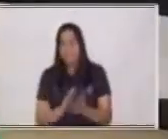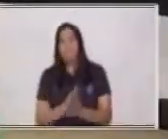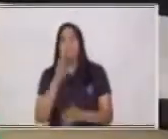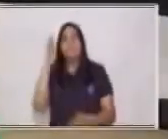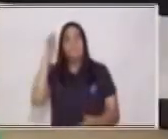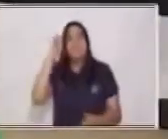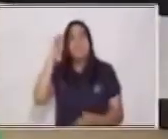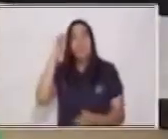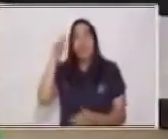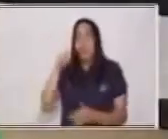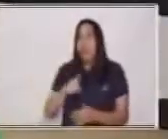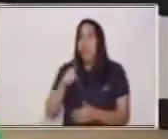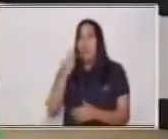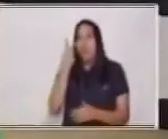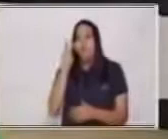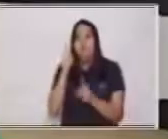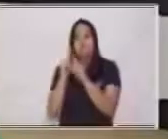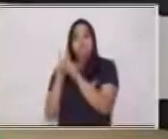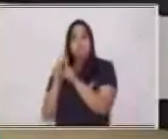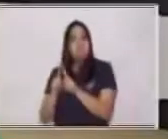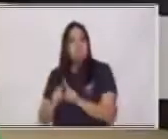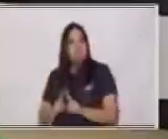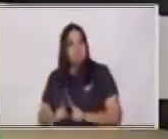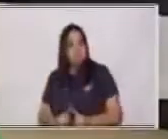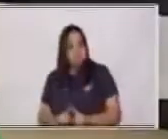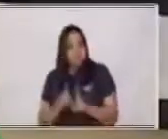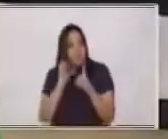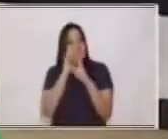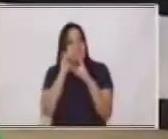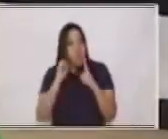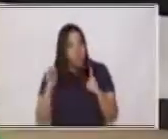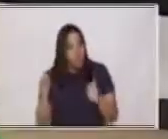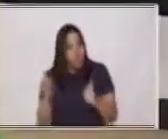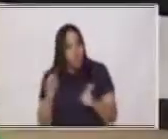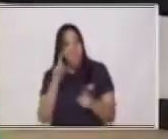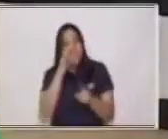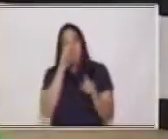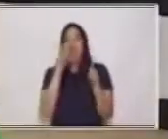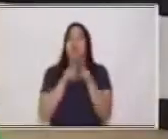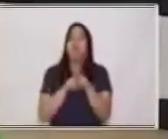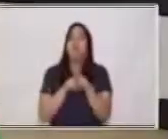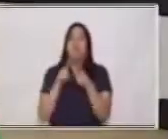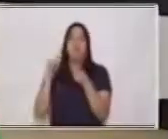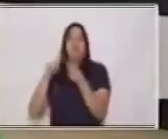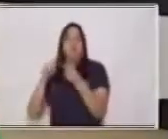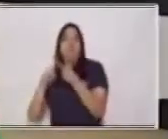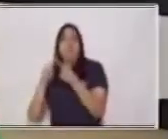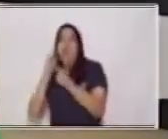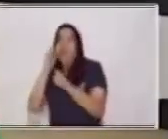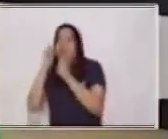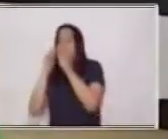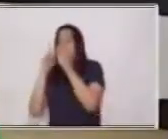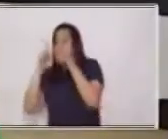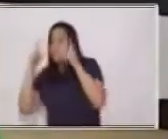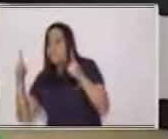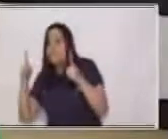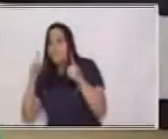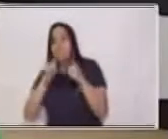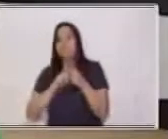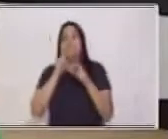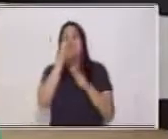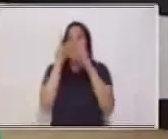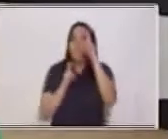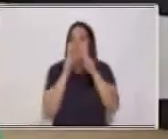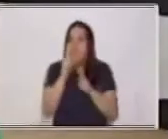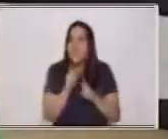Recuerda, hoy vimos los diferentes tipos de oración, interrogativas, exclamativas y